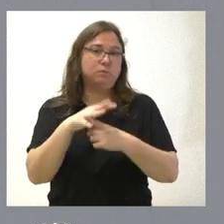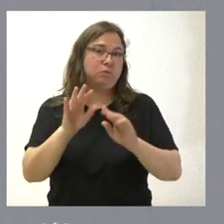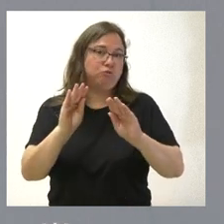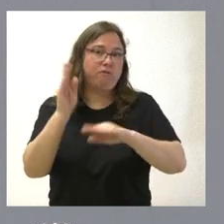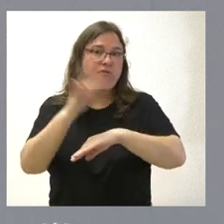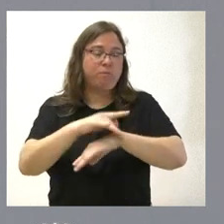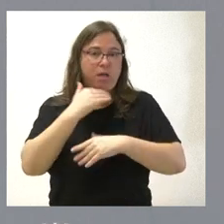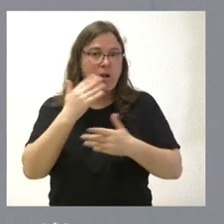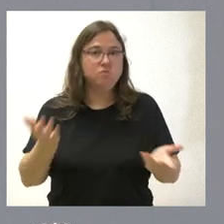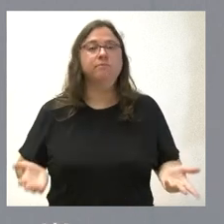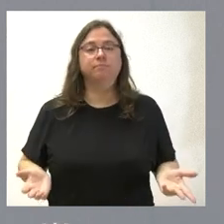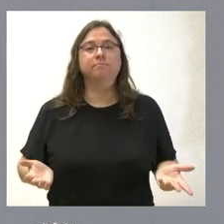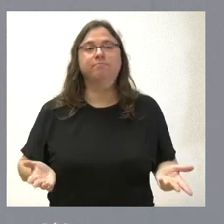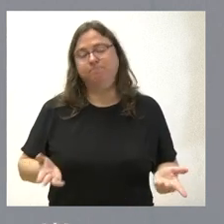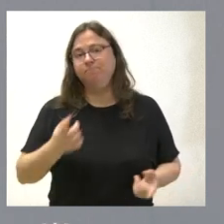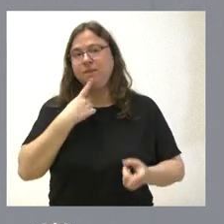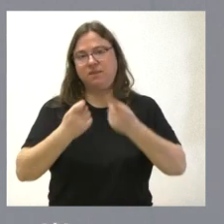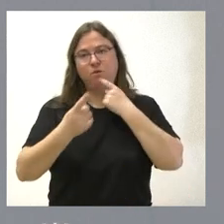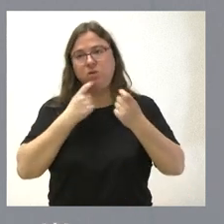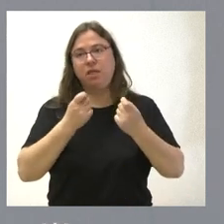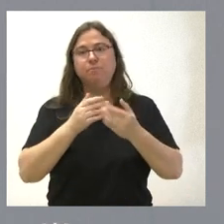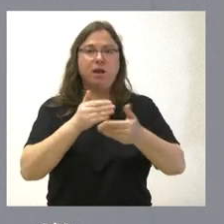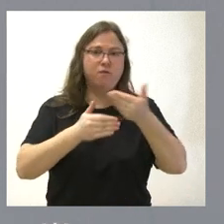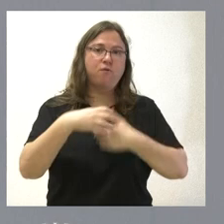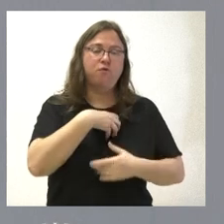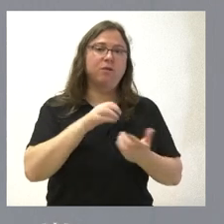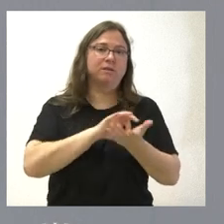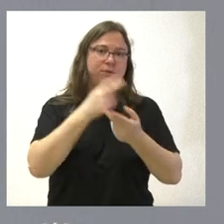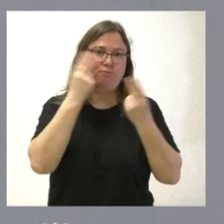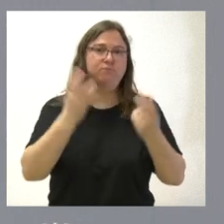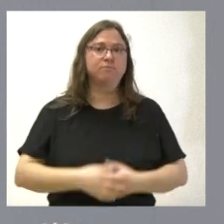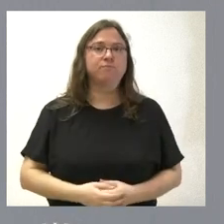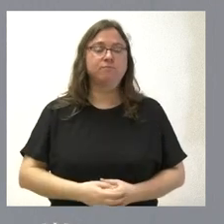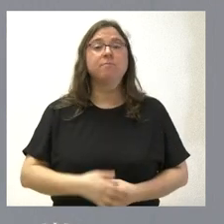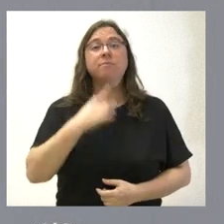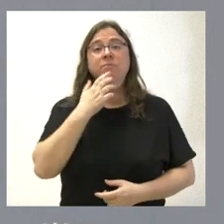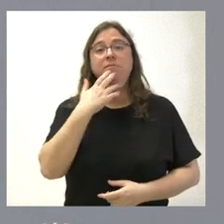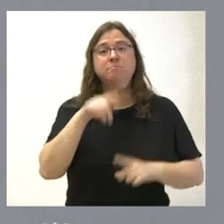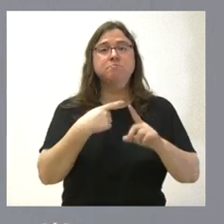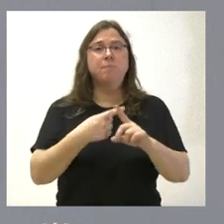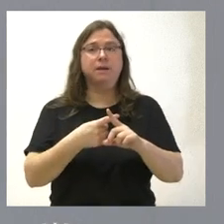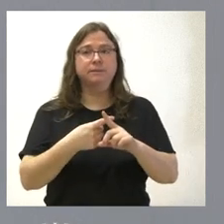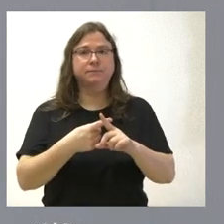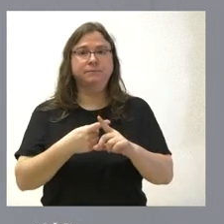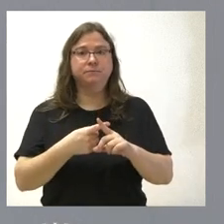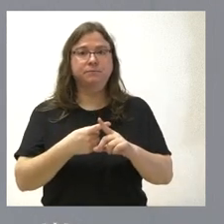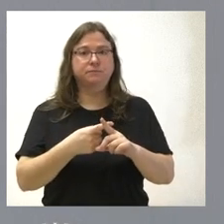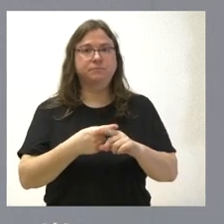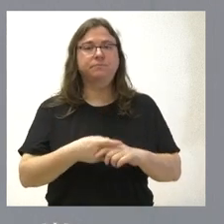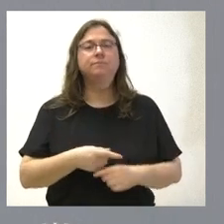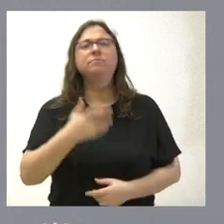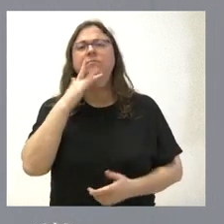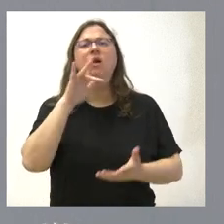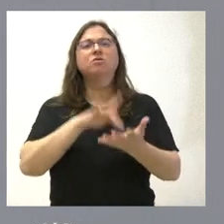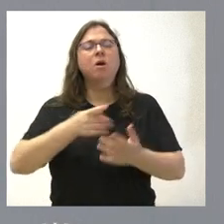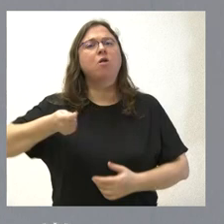enfermedad pues dificulta extraordinariamente el funcionamiento de los servicios si a eso unimos que eh encontrar